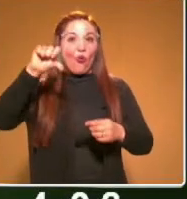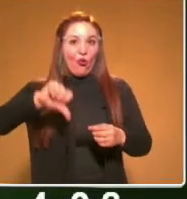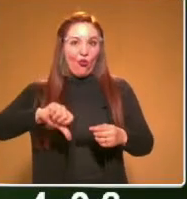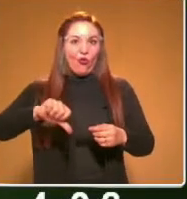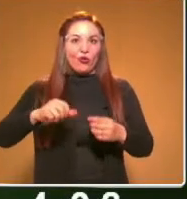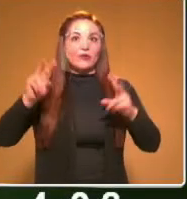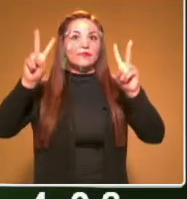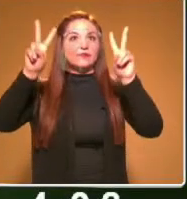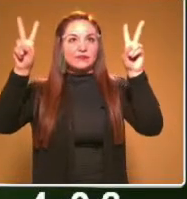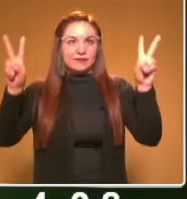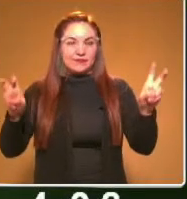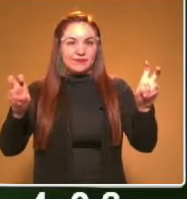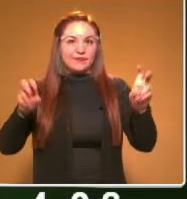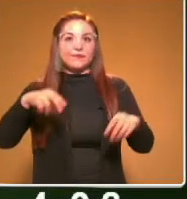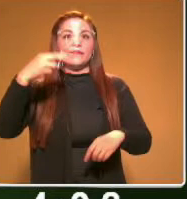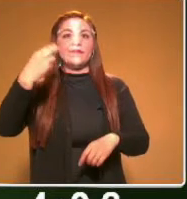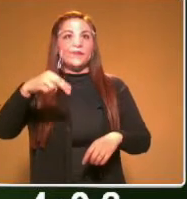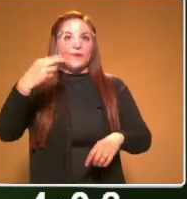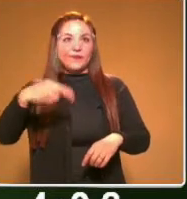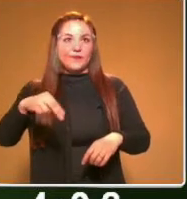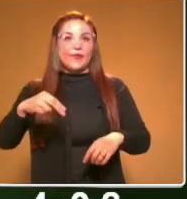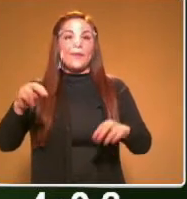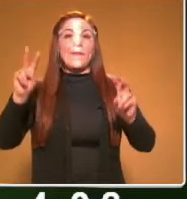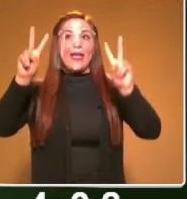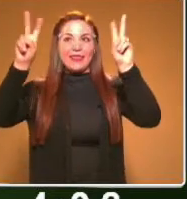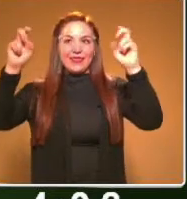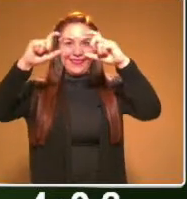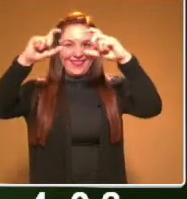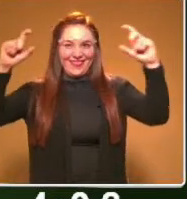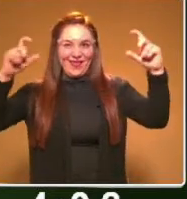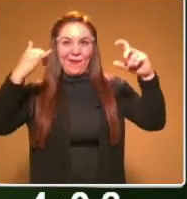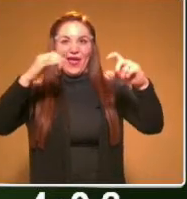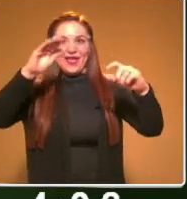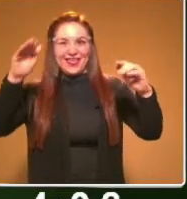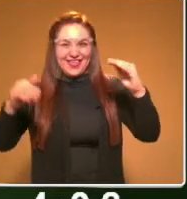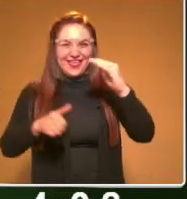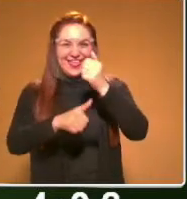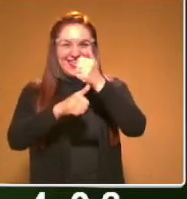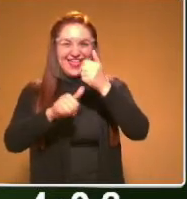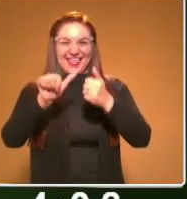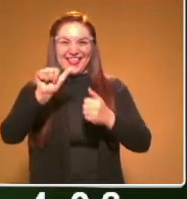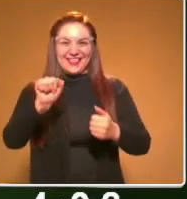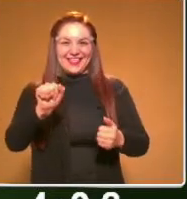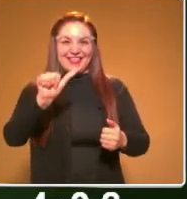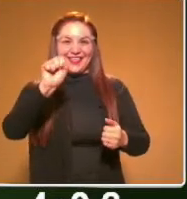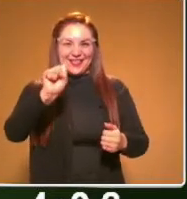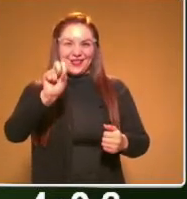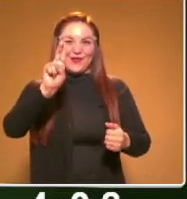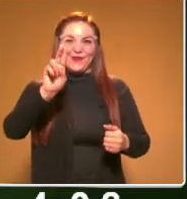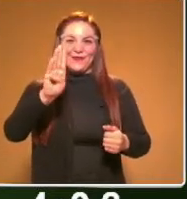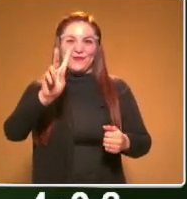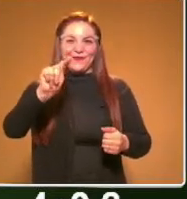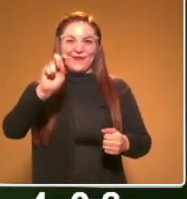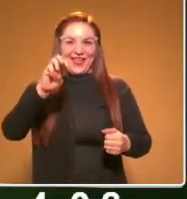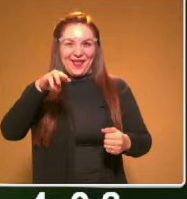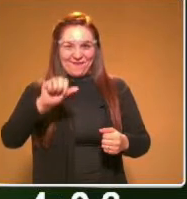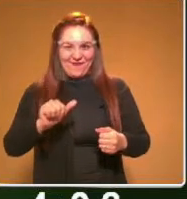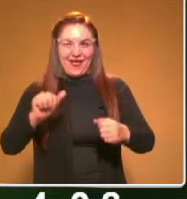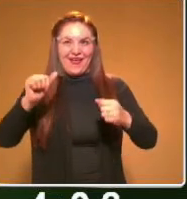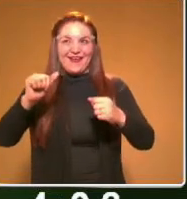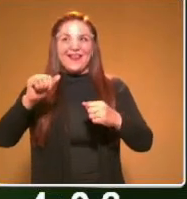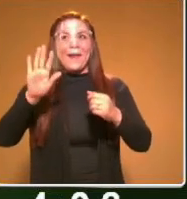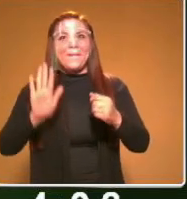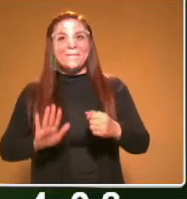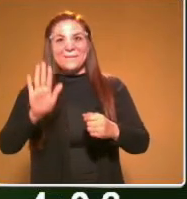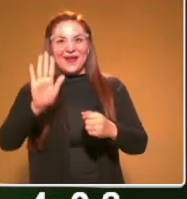hoy el tema de español se llama temas y subtemas. O sea, maestra, ¿cómo? ¿Se está repitiendo la palabra ahí? No precisamente, es que